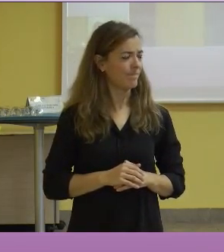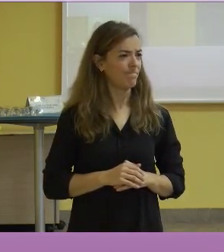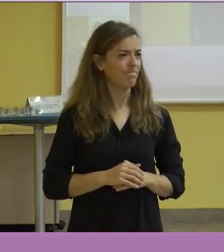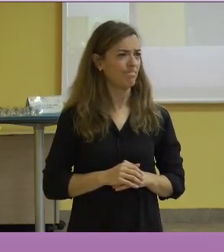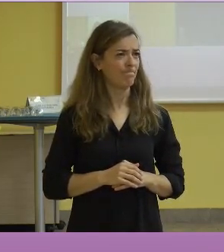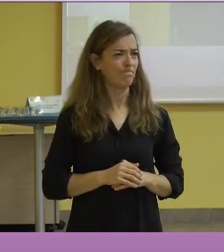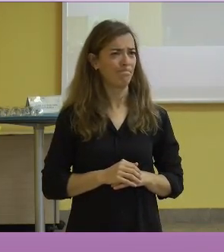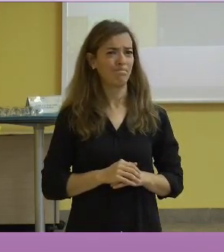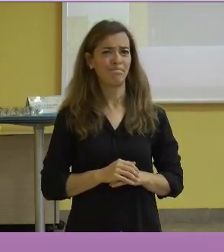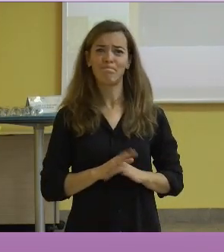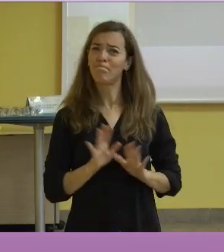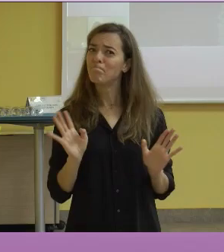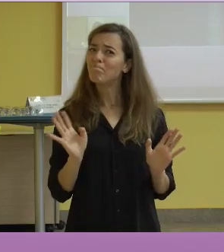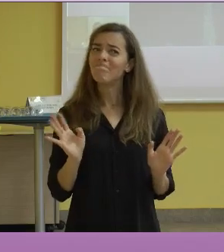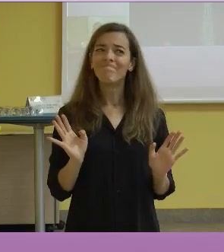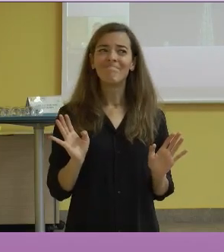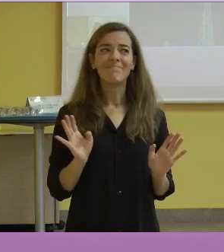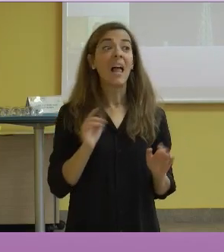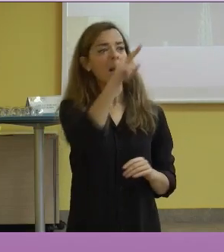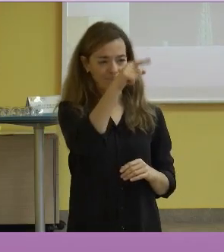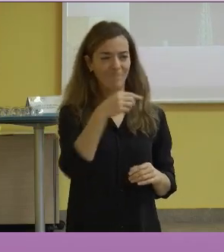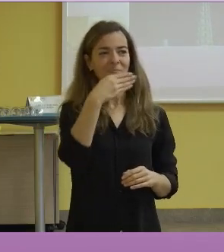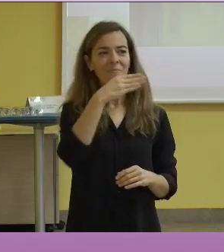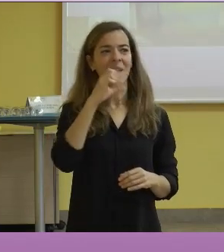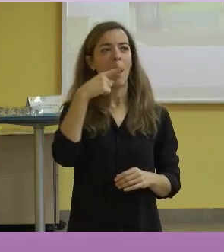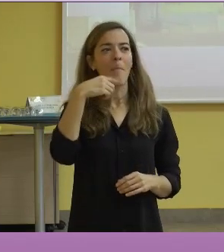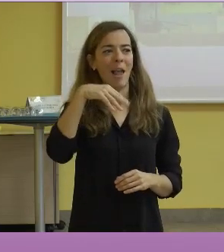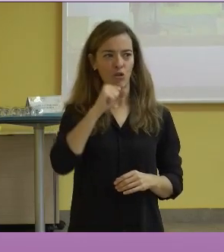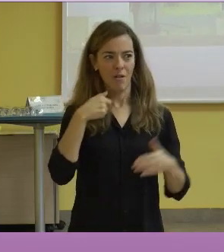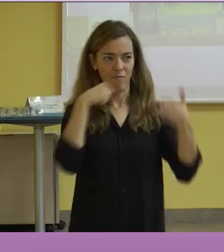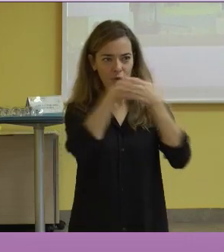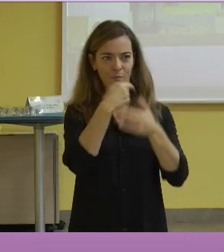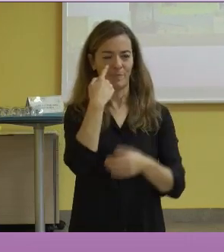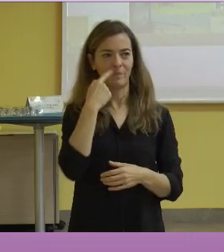No se anima nadie a hacer ninguna pregunta. Ahí, Begoña, por al fondo, por favor.